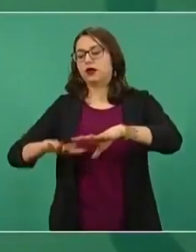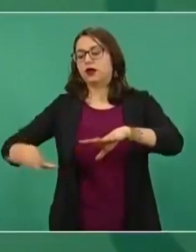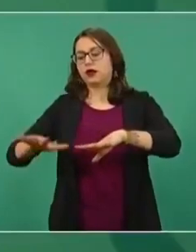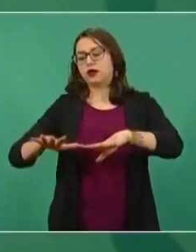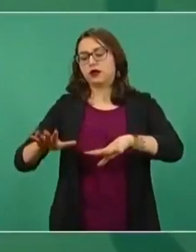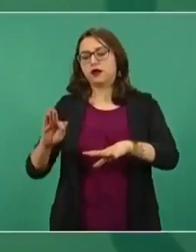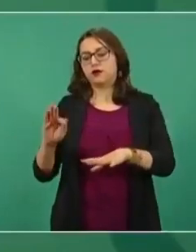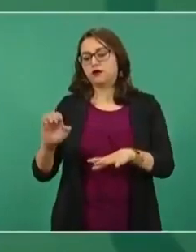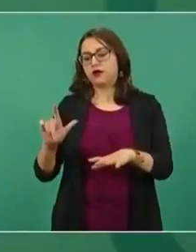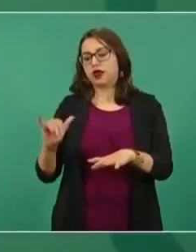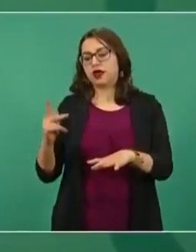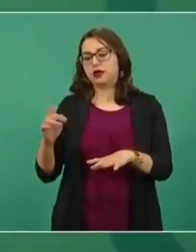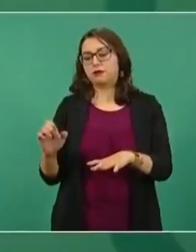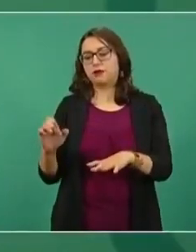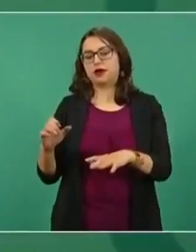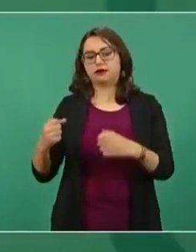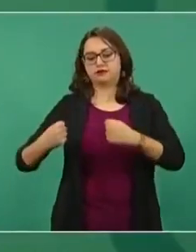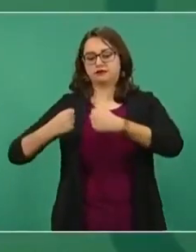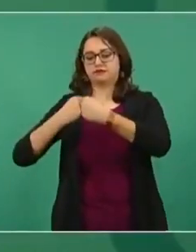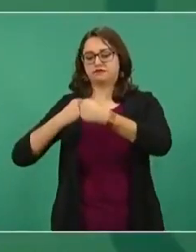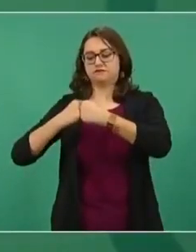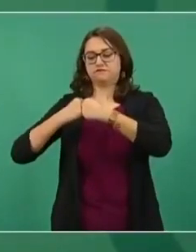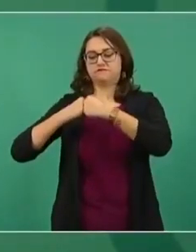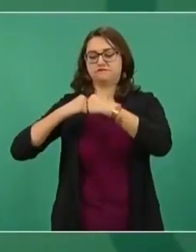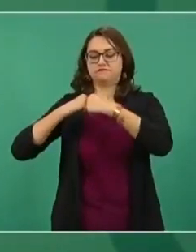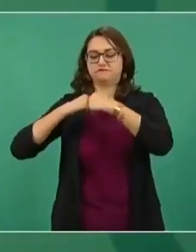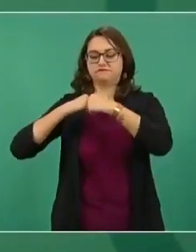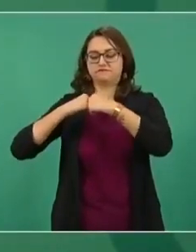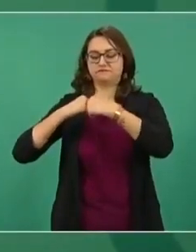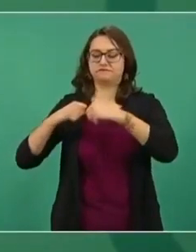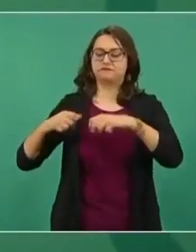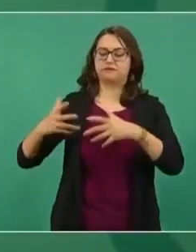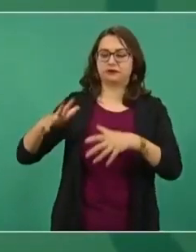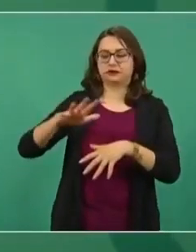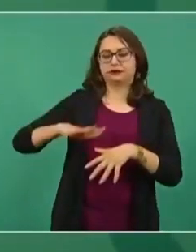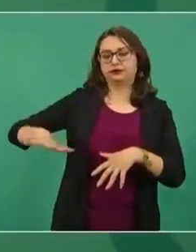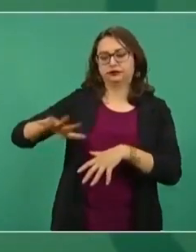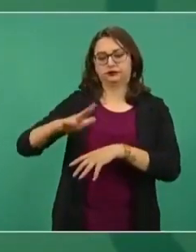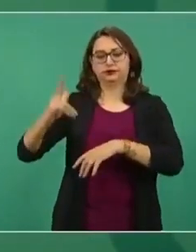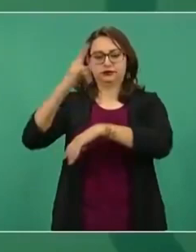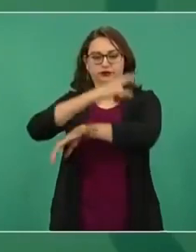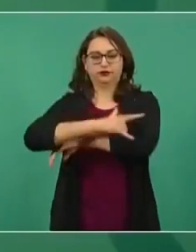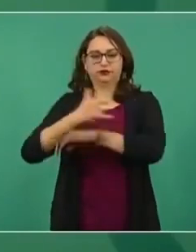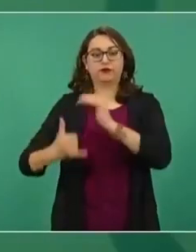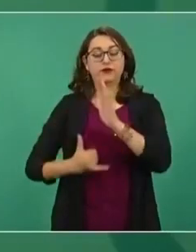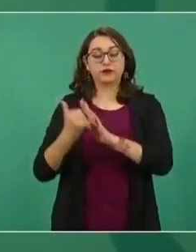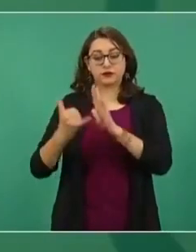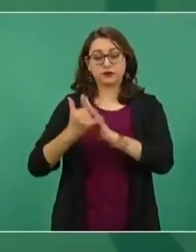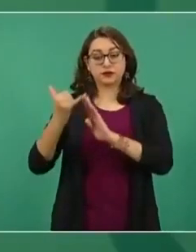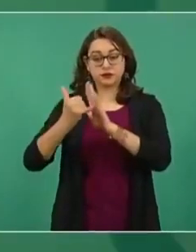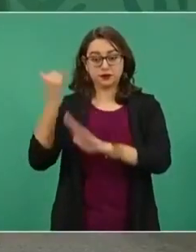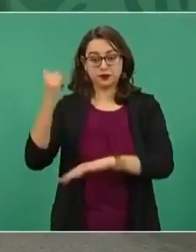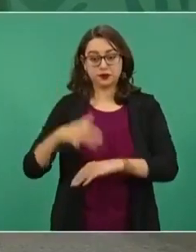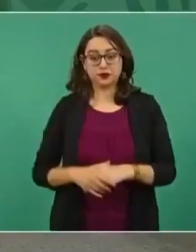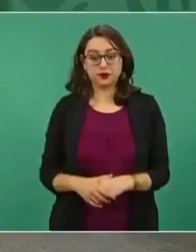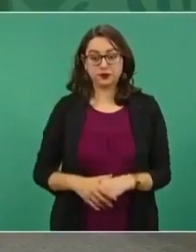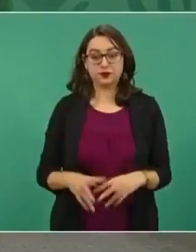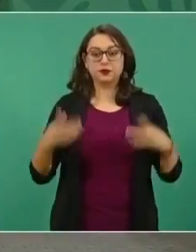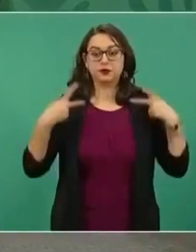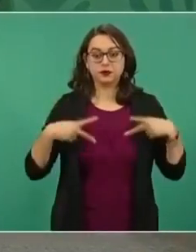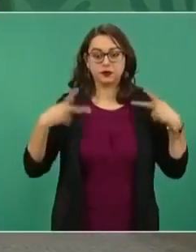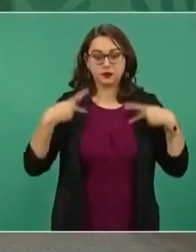es en los límites de Tulum, del territorio de Tulum con Carrillo Puerto. Ahí los